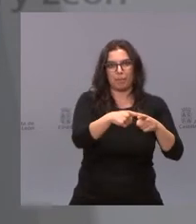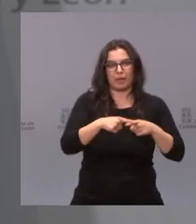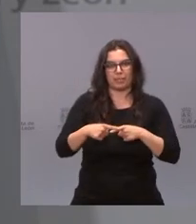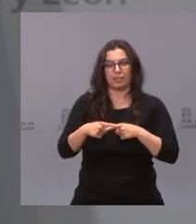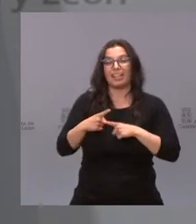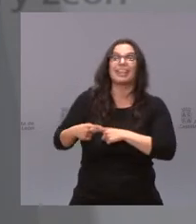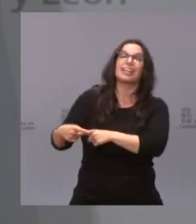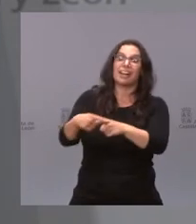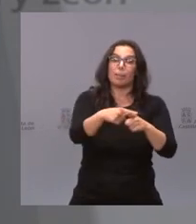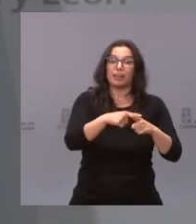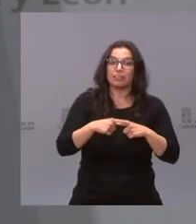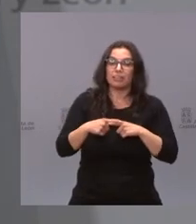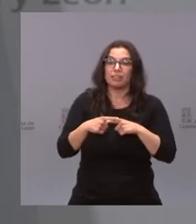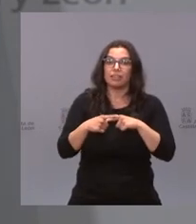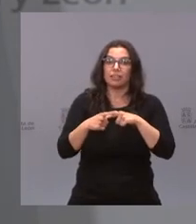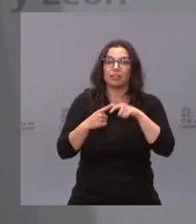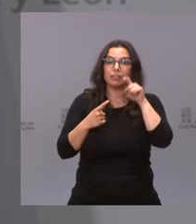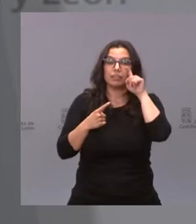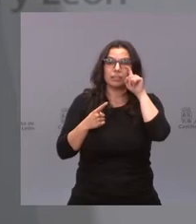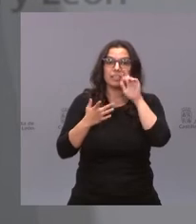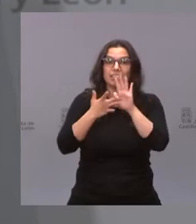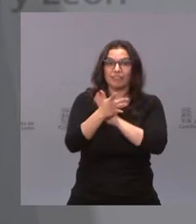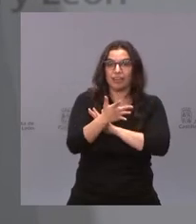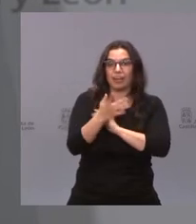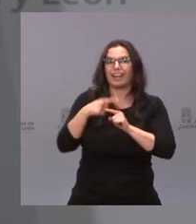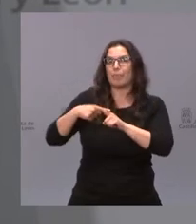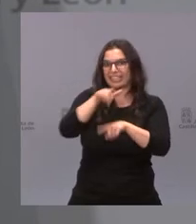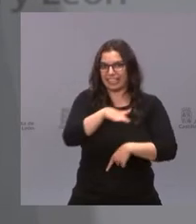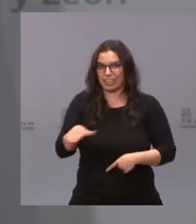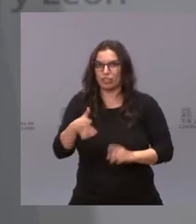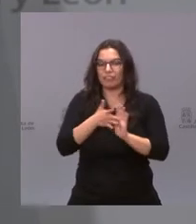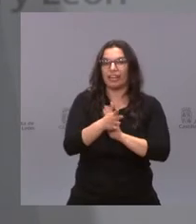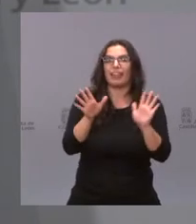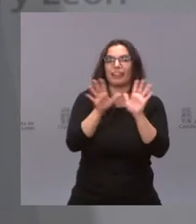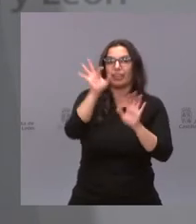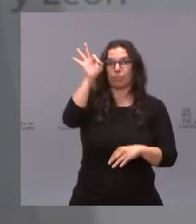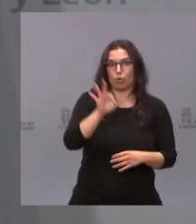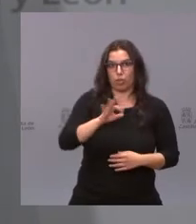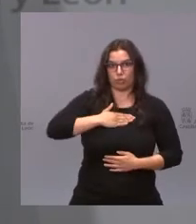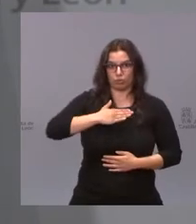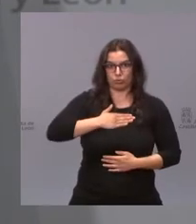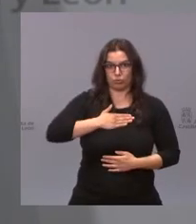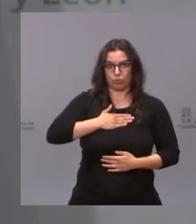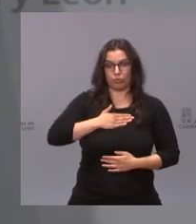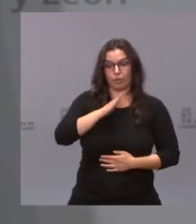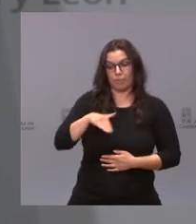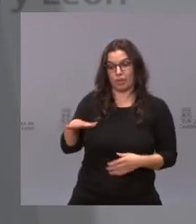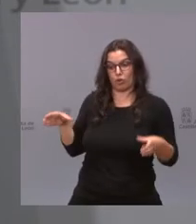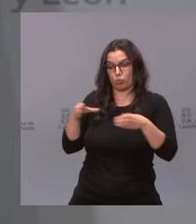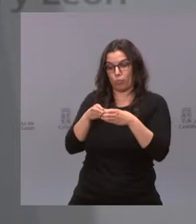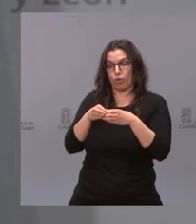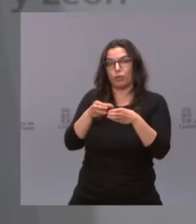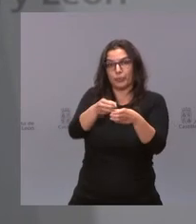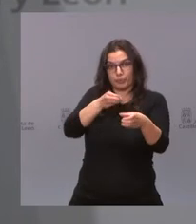reparto han hecho que nos corresponda prácticamente el 10% de los menores que van a ser